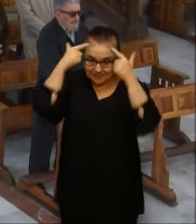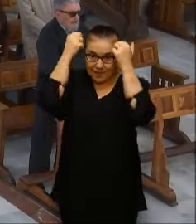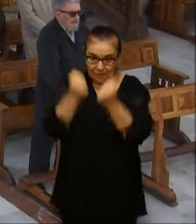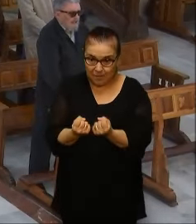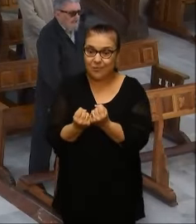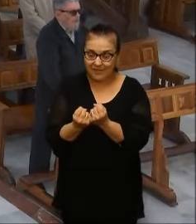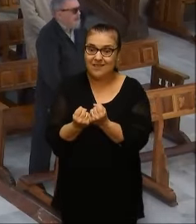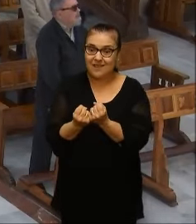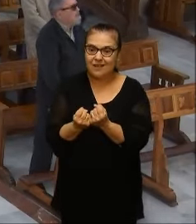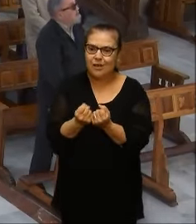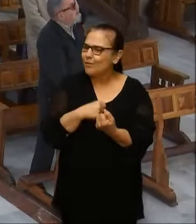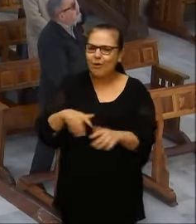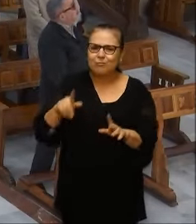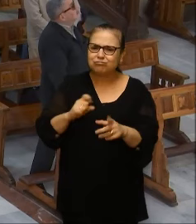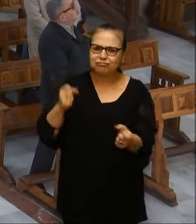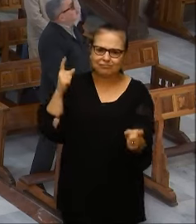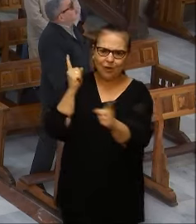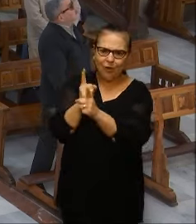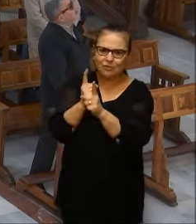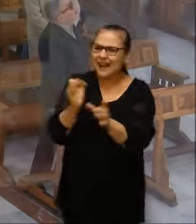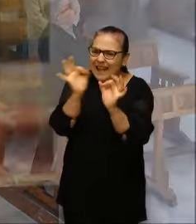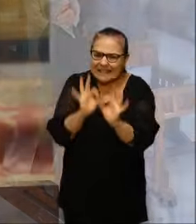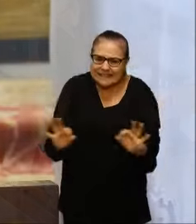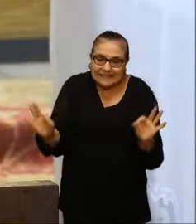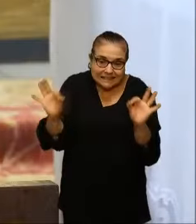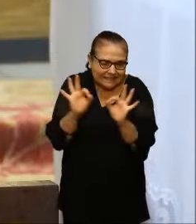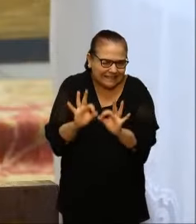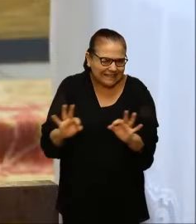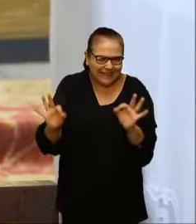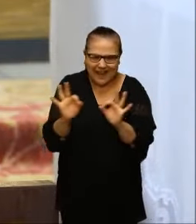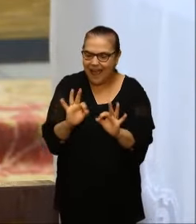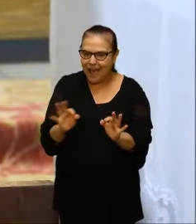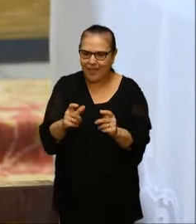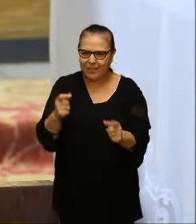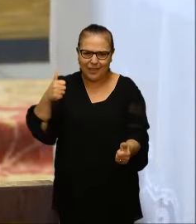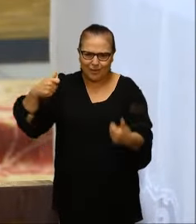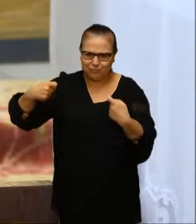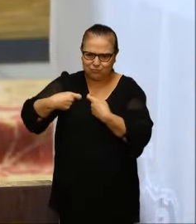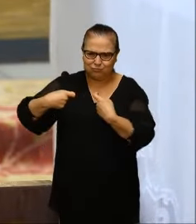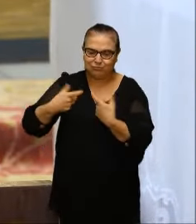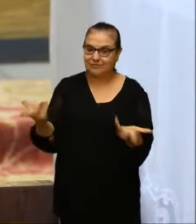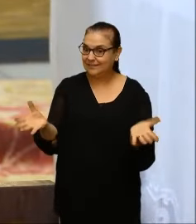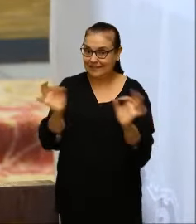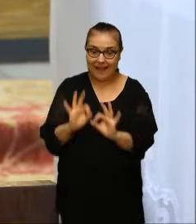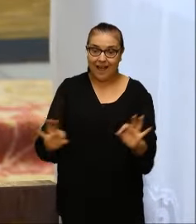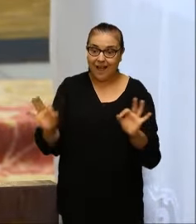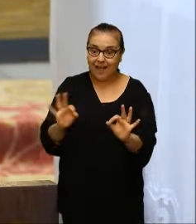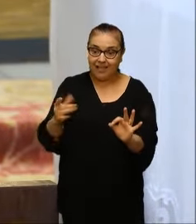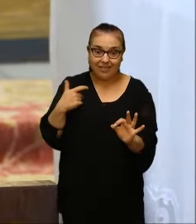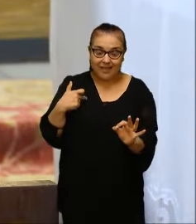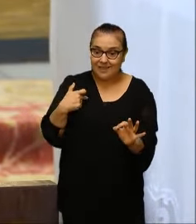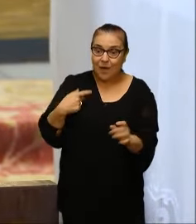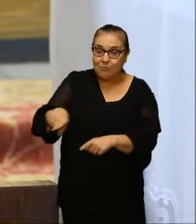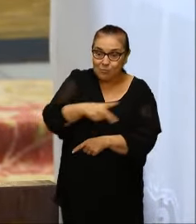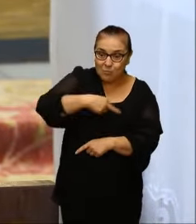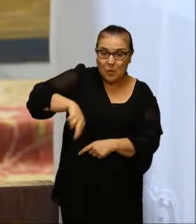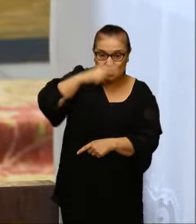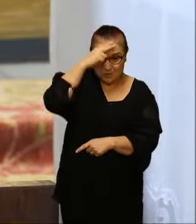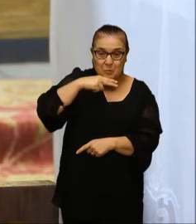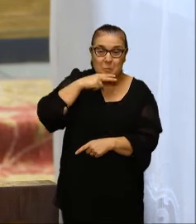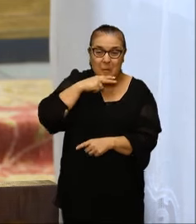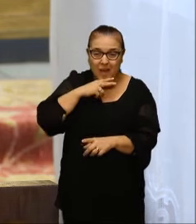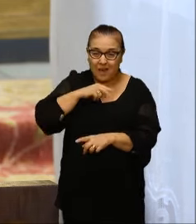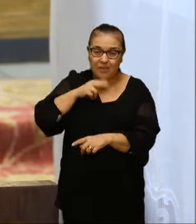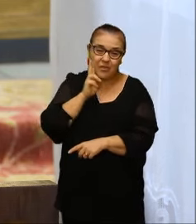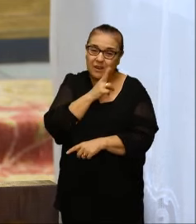que no podrá hacer frente ni contradecir ningún adversario vuestro. Y hasta vuestros padres y